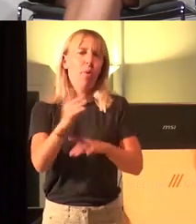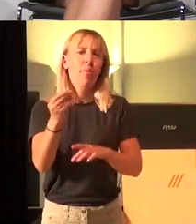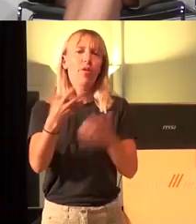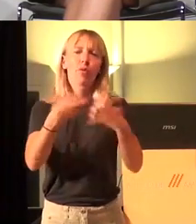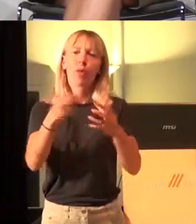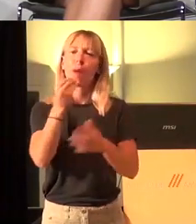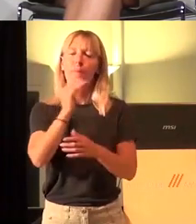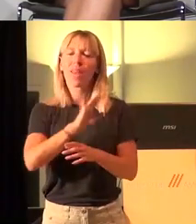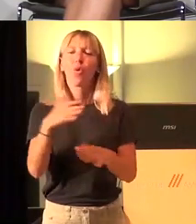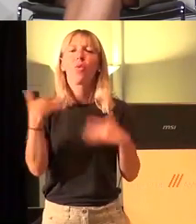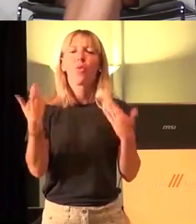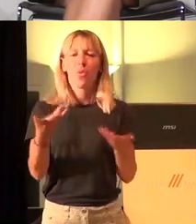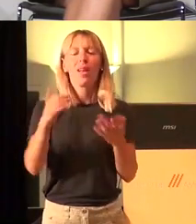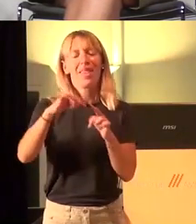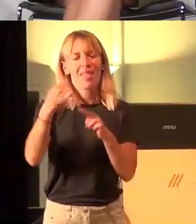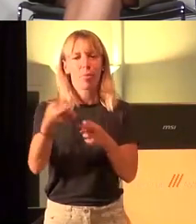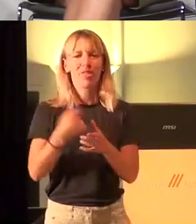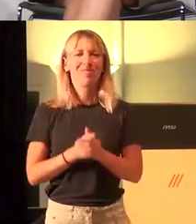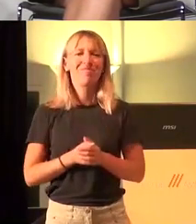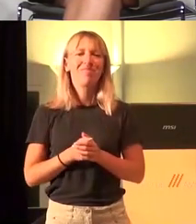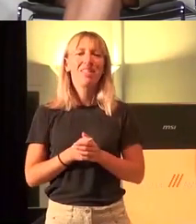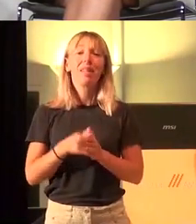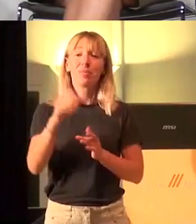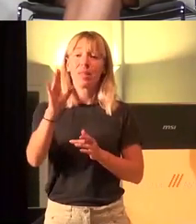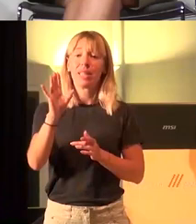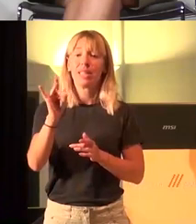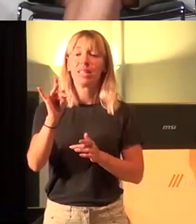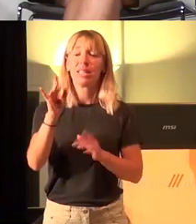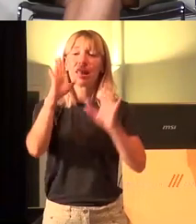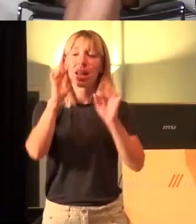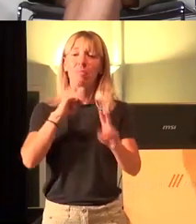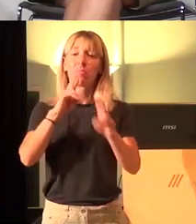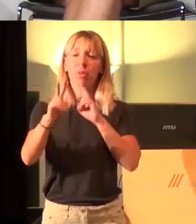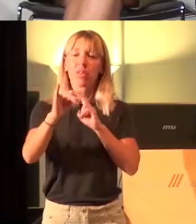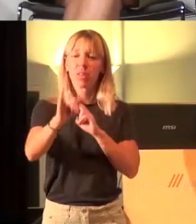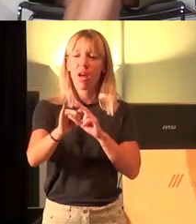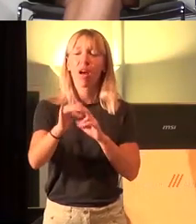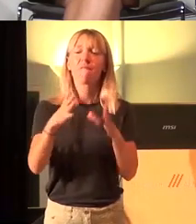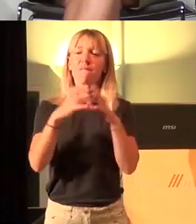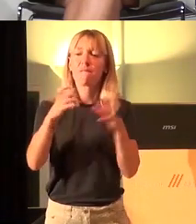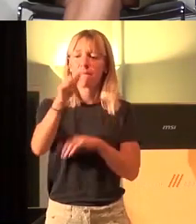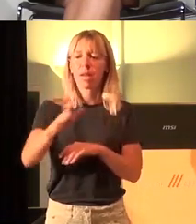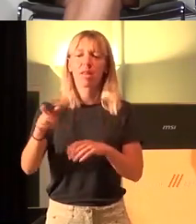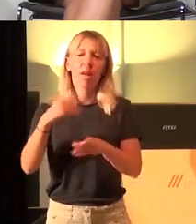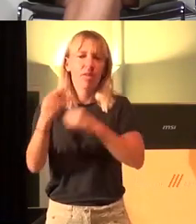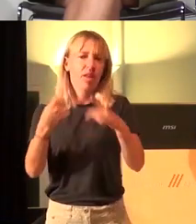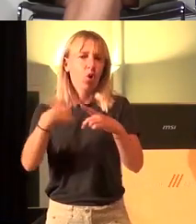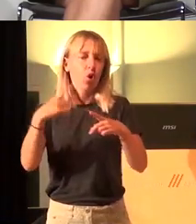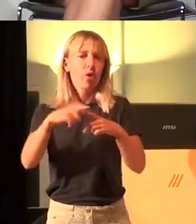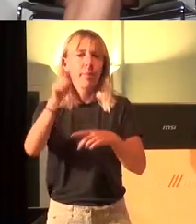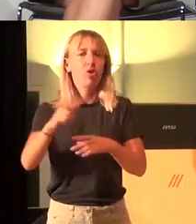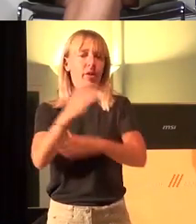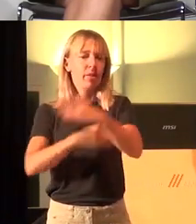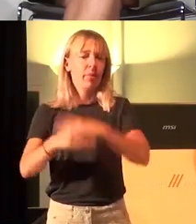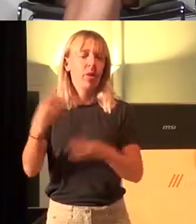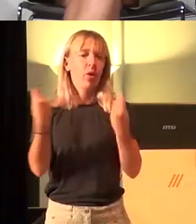mejor es la de después. Pero bueno, sí que vemos que hay una respuesta y unas ganas de la gente por hacer cosas, que las personas con